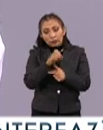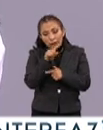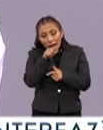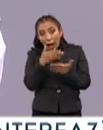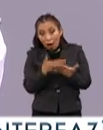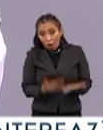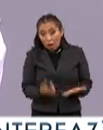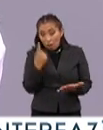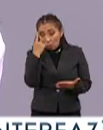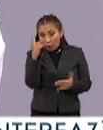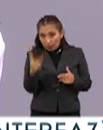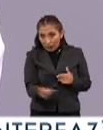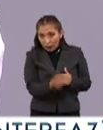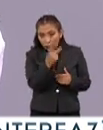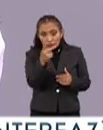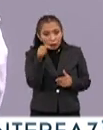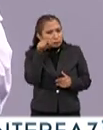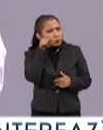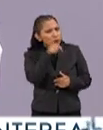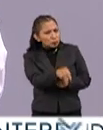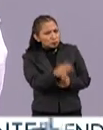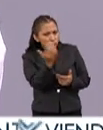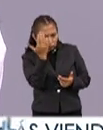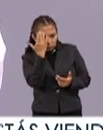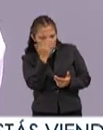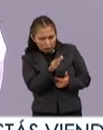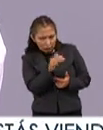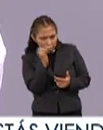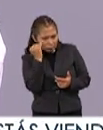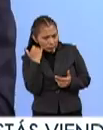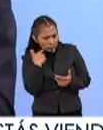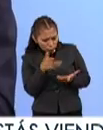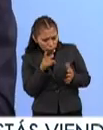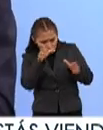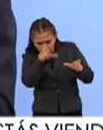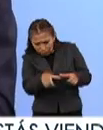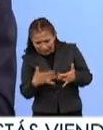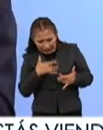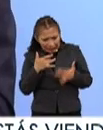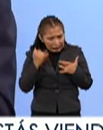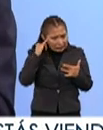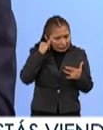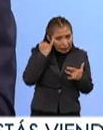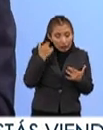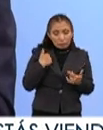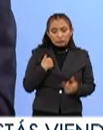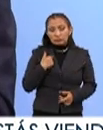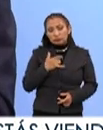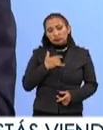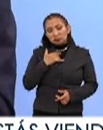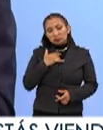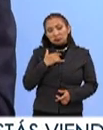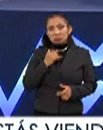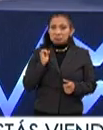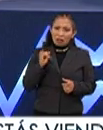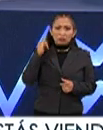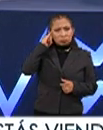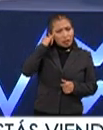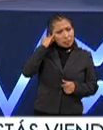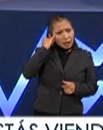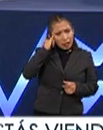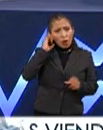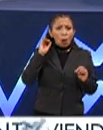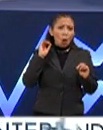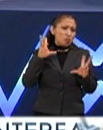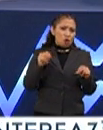eso ahora una de las preguntas es la de si se considera indígena, donde cada quien puede asumir el criterio de